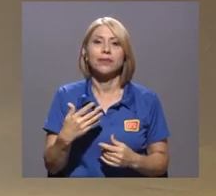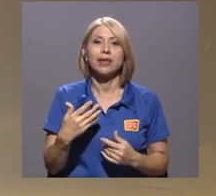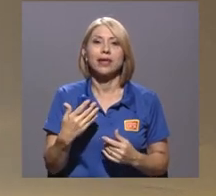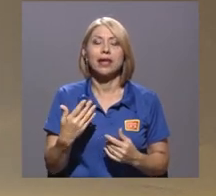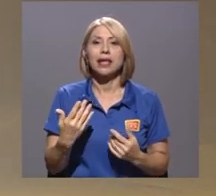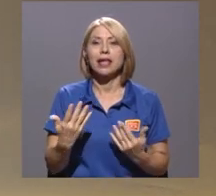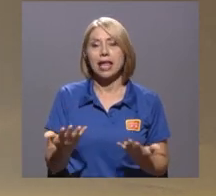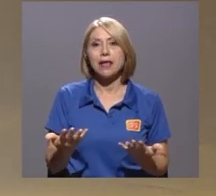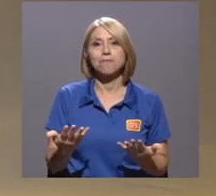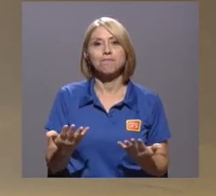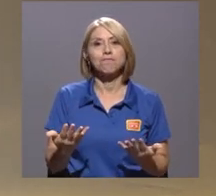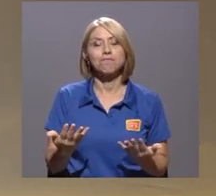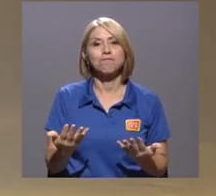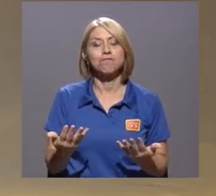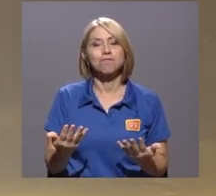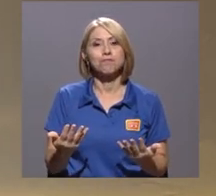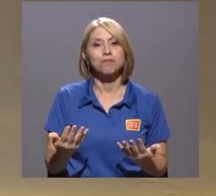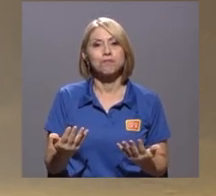vivo